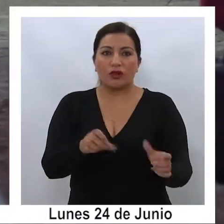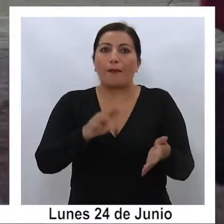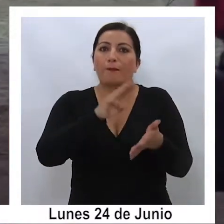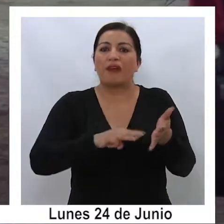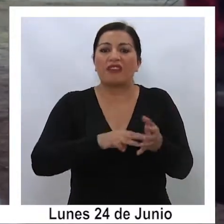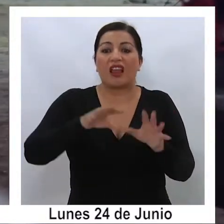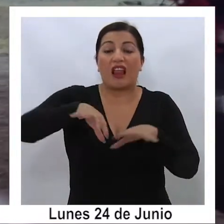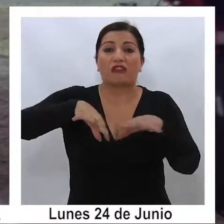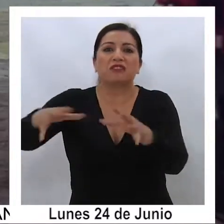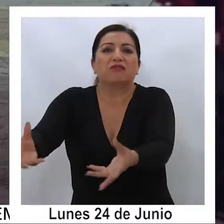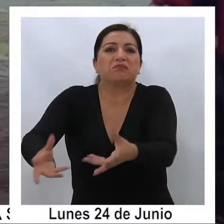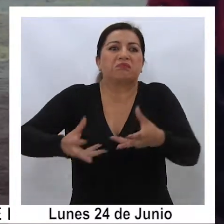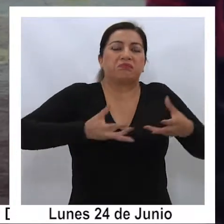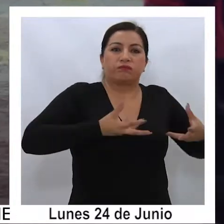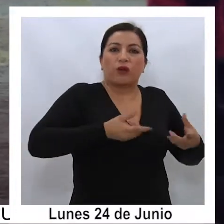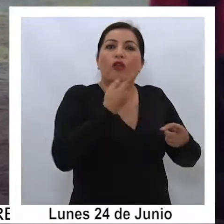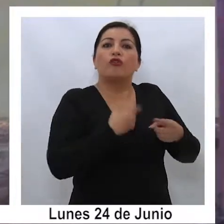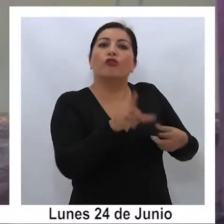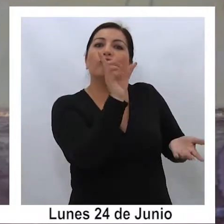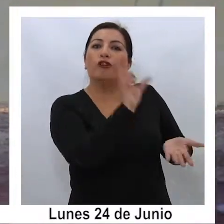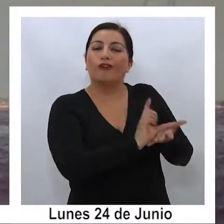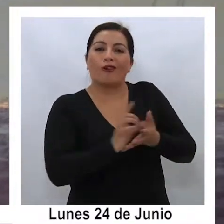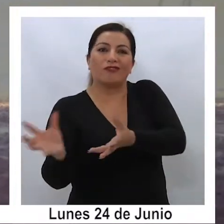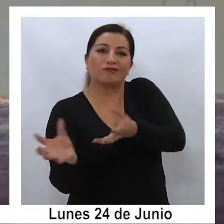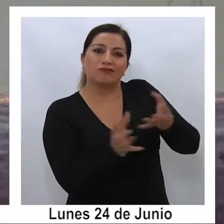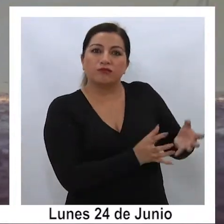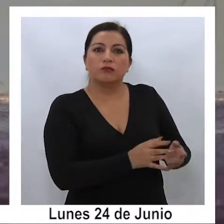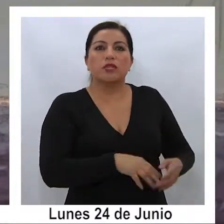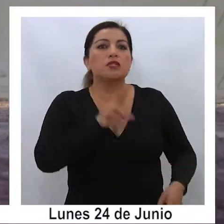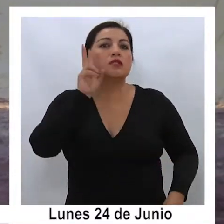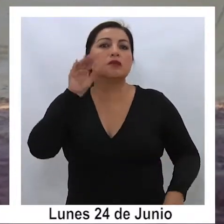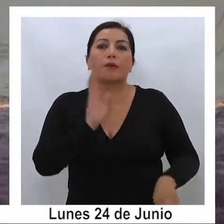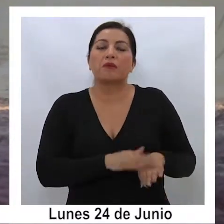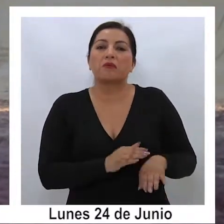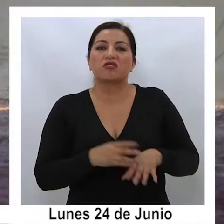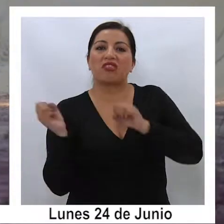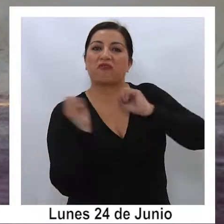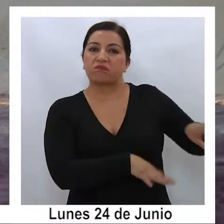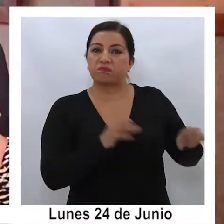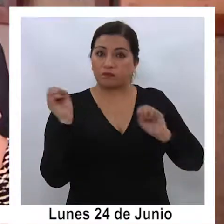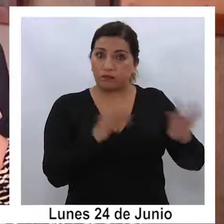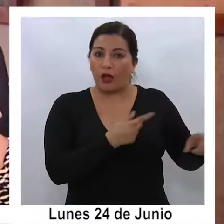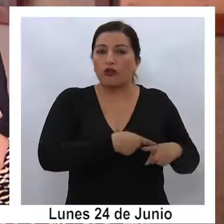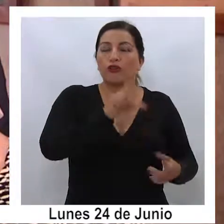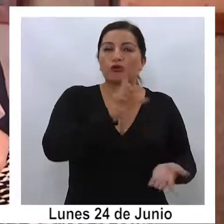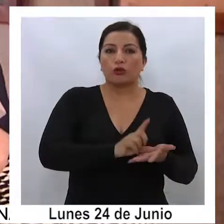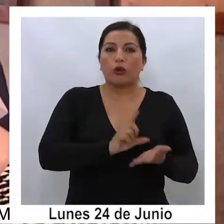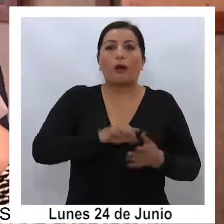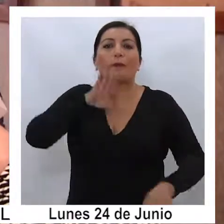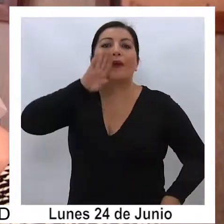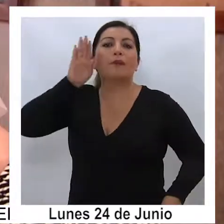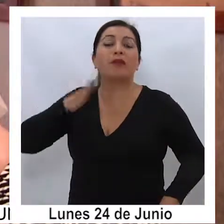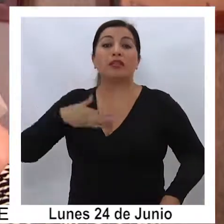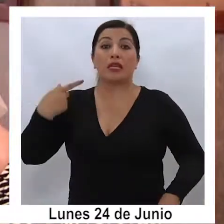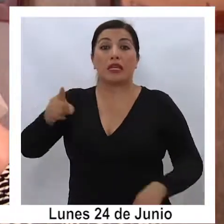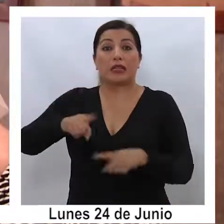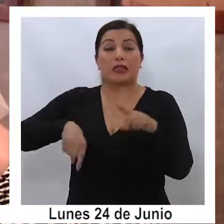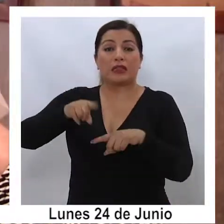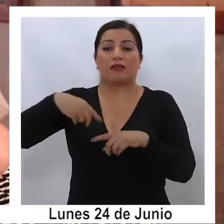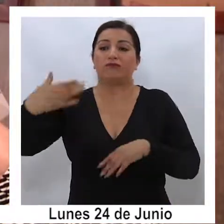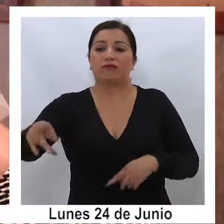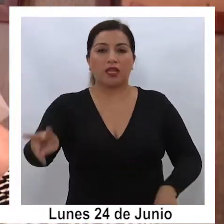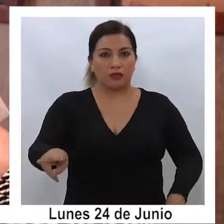material y lo estaban disponiendo en otro lugar, no autorizado, lo estaban botando en otro lugar para limpiar su terreno.